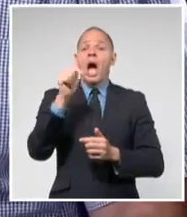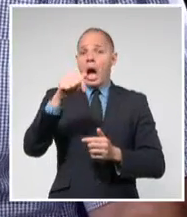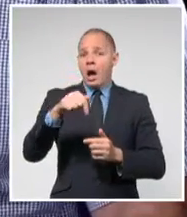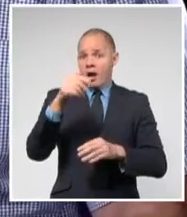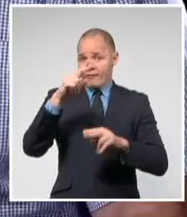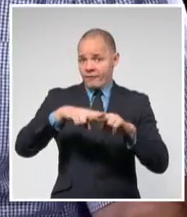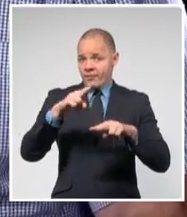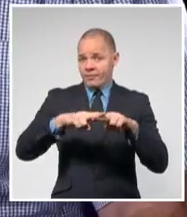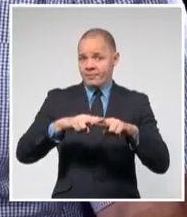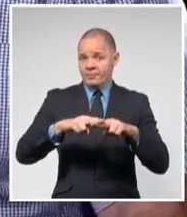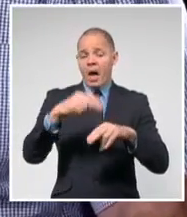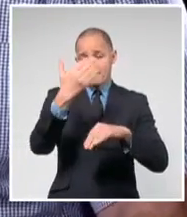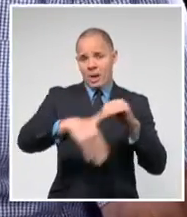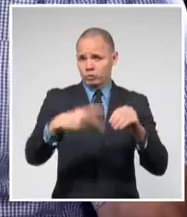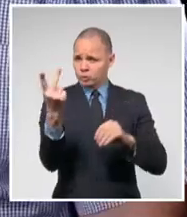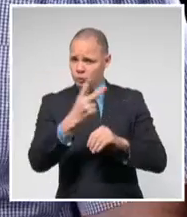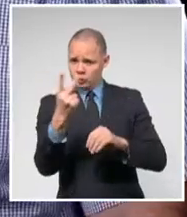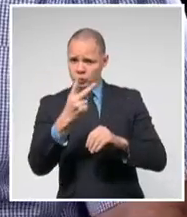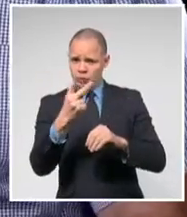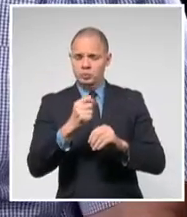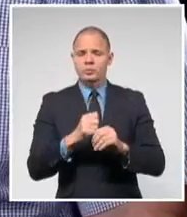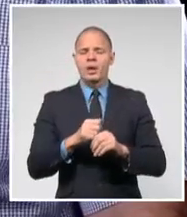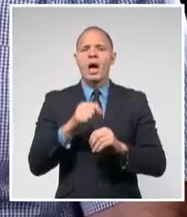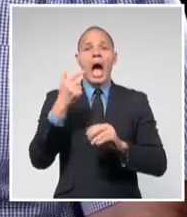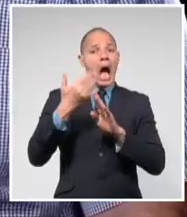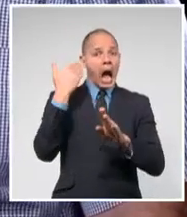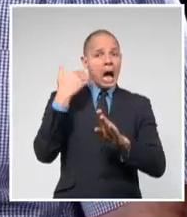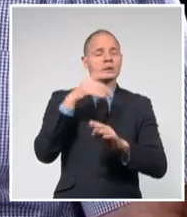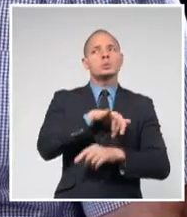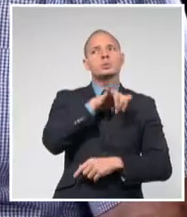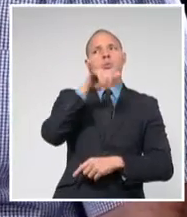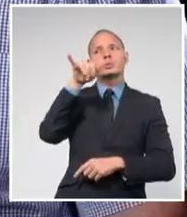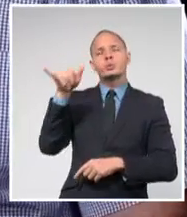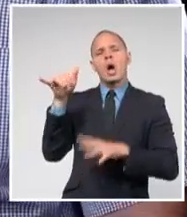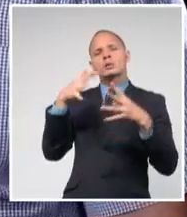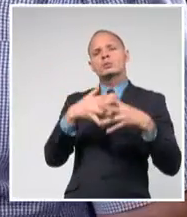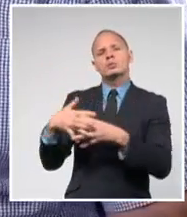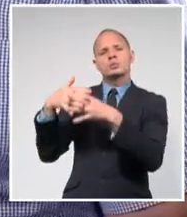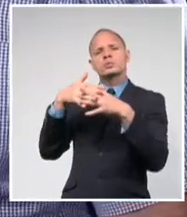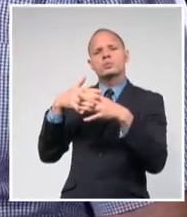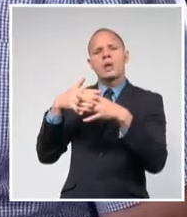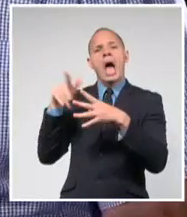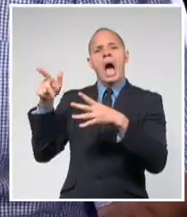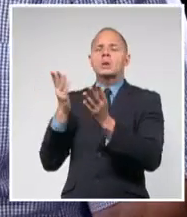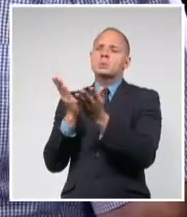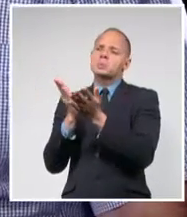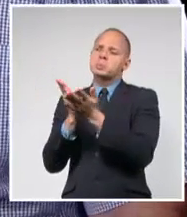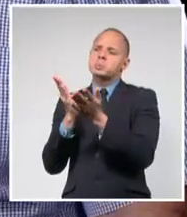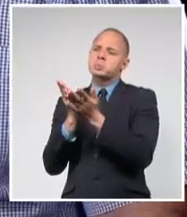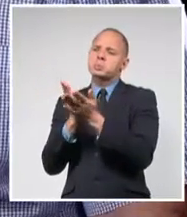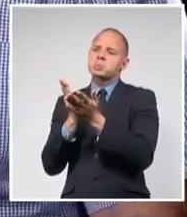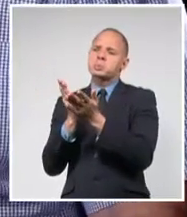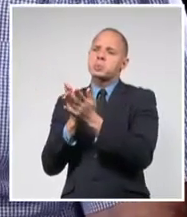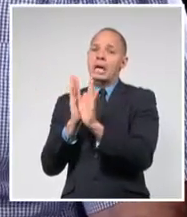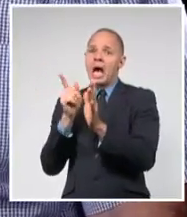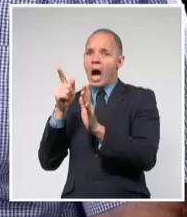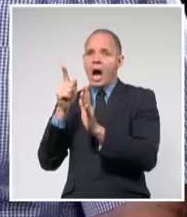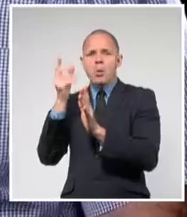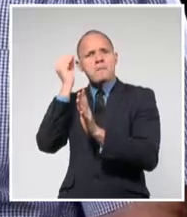que estudiaron en un colegio jesuita en el sur de los Estados Unidos, en el Spring Hill College en Alabama, y fueron ellos los que trajeron a Cuba